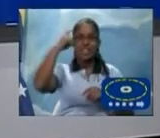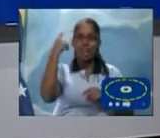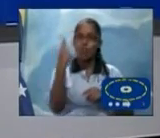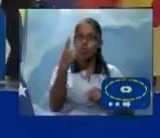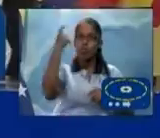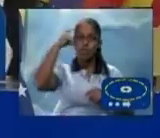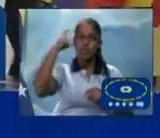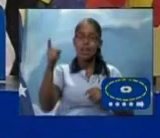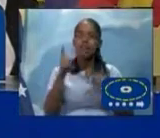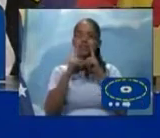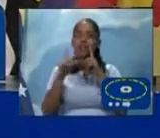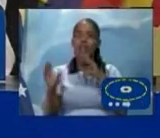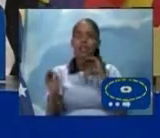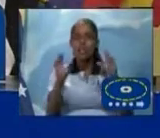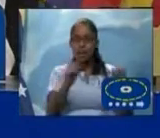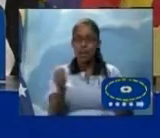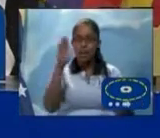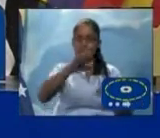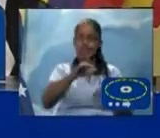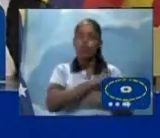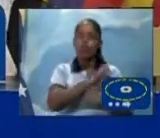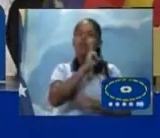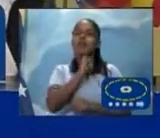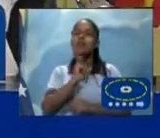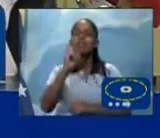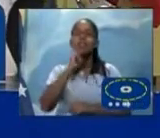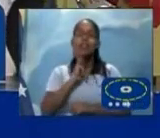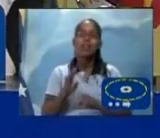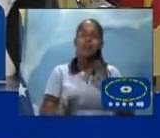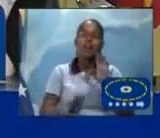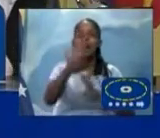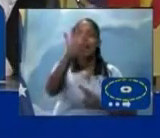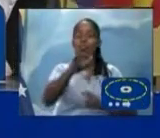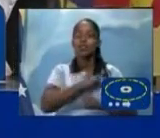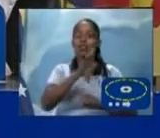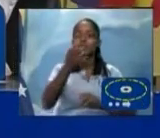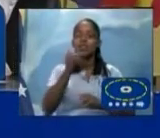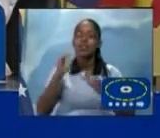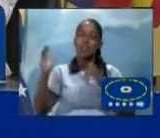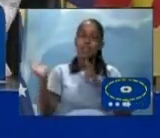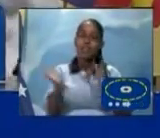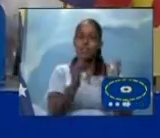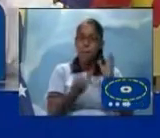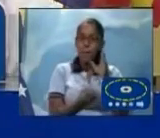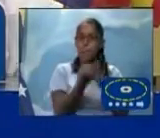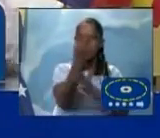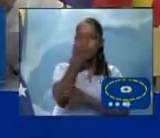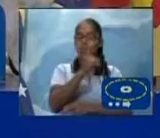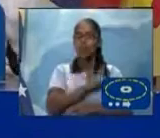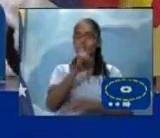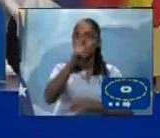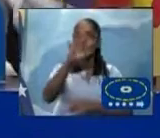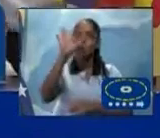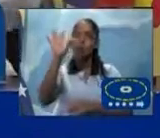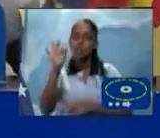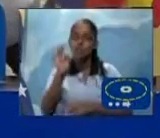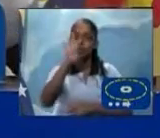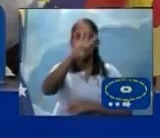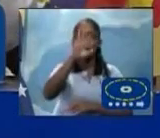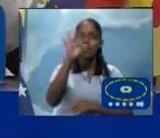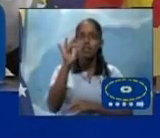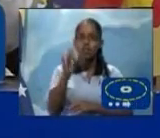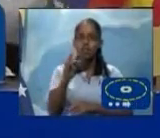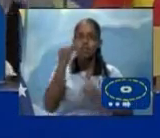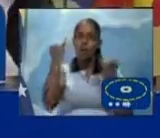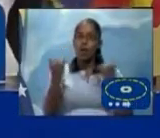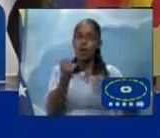en un día se declaró el Estado de Israel, 14 de mayo de 1948, y ahora